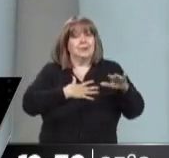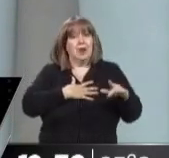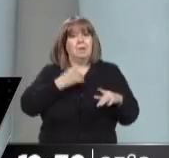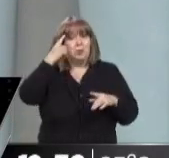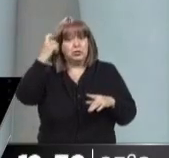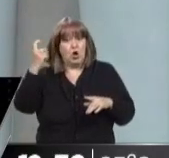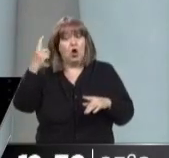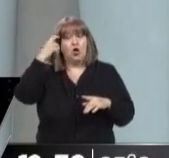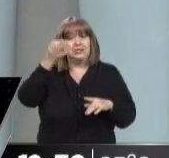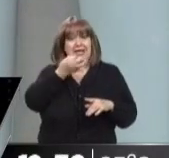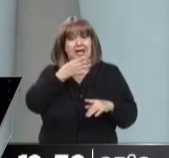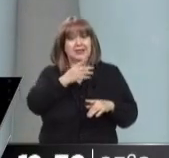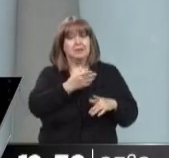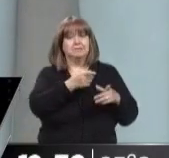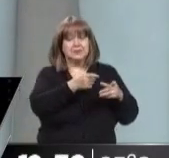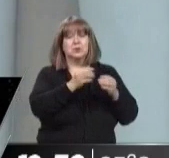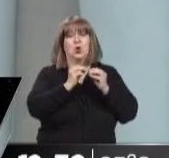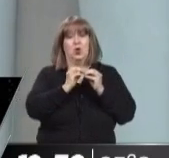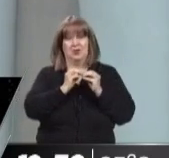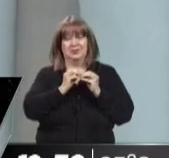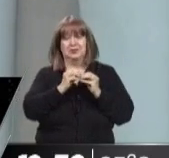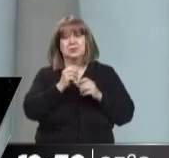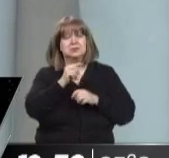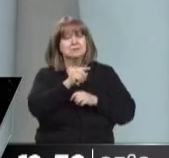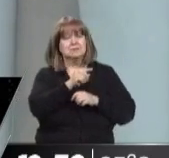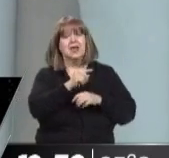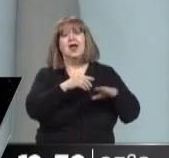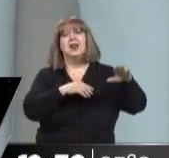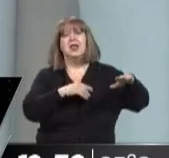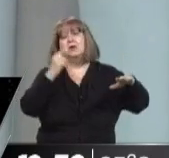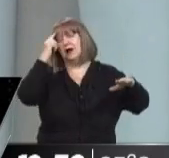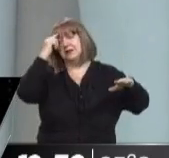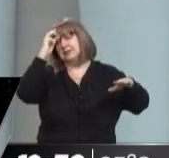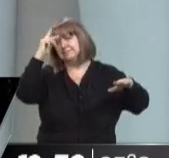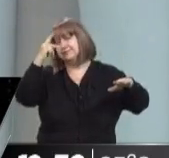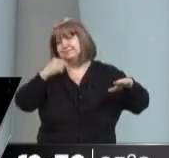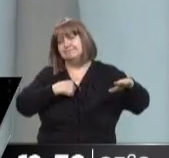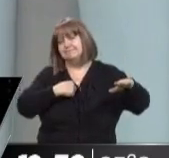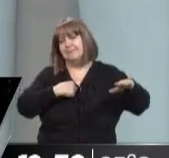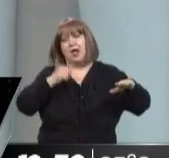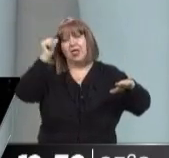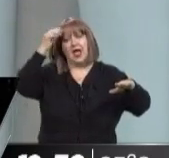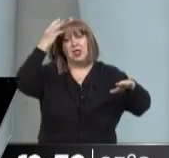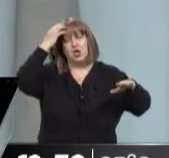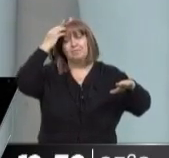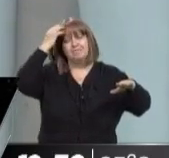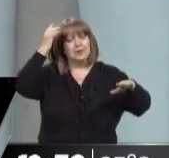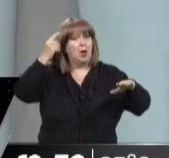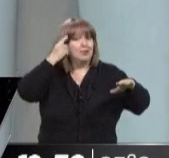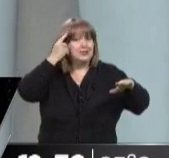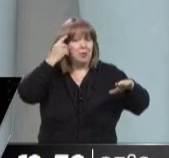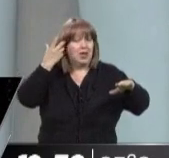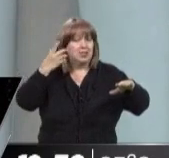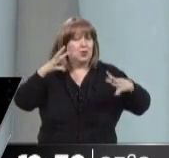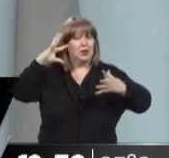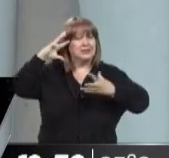psiquiatras del juicio esta situación de daño Nosotros hemos pedido